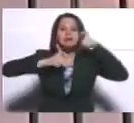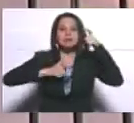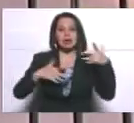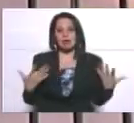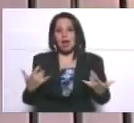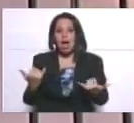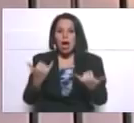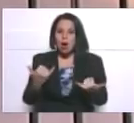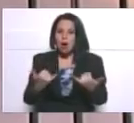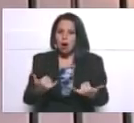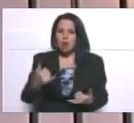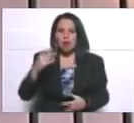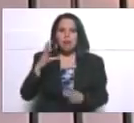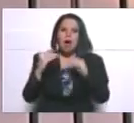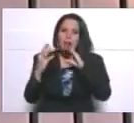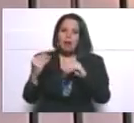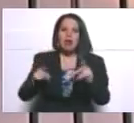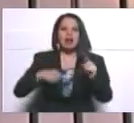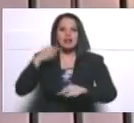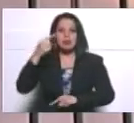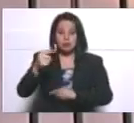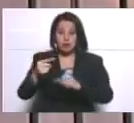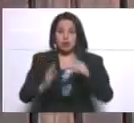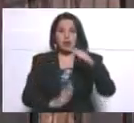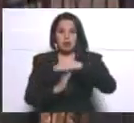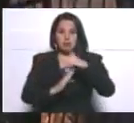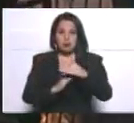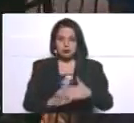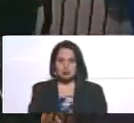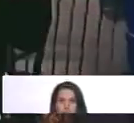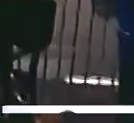vamos a seguir hablando en el siguiente segmento. Ya regresamos.